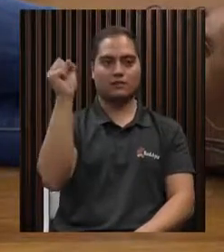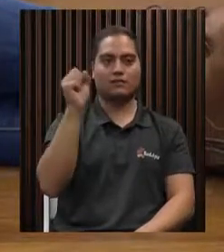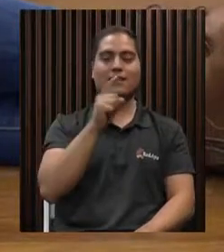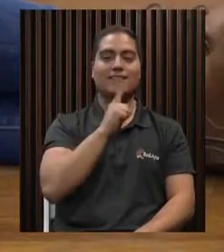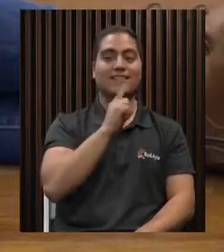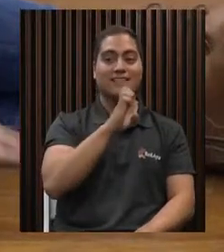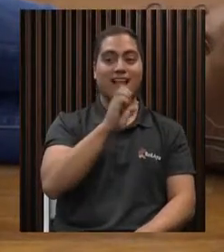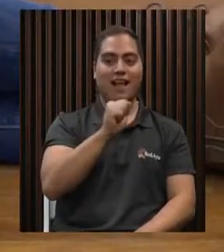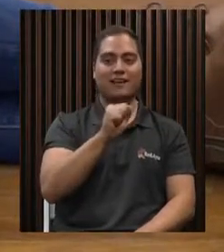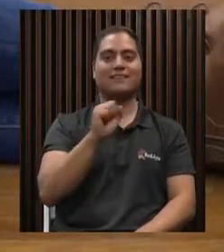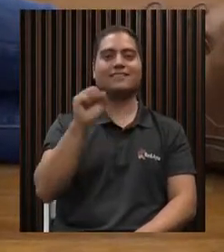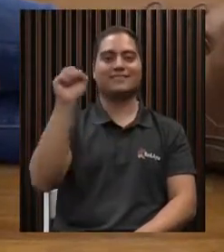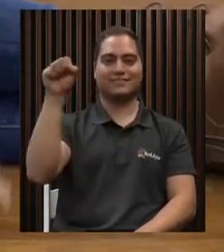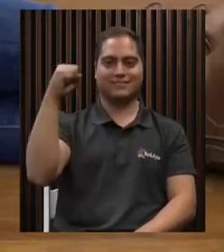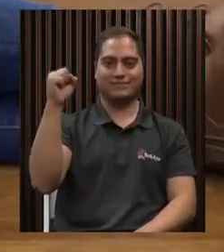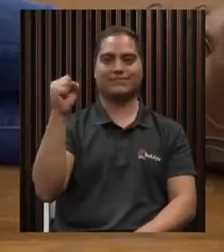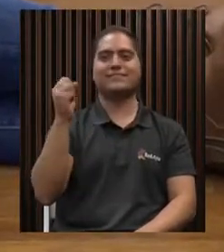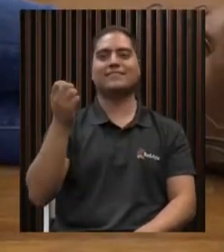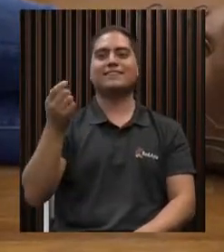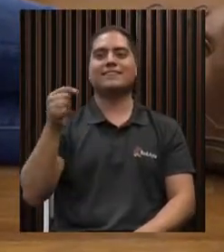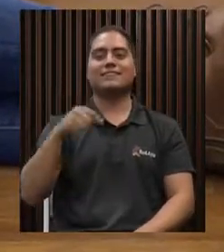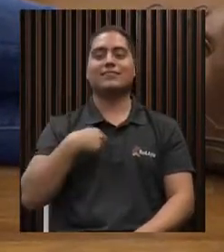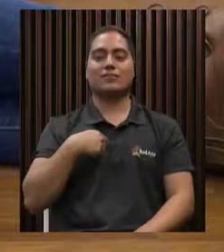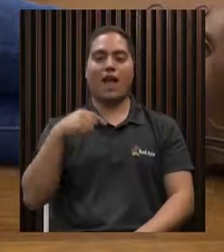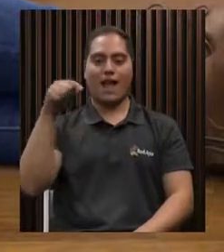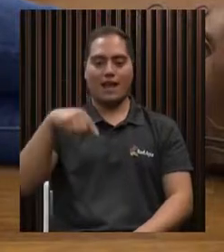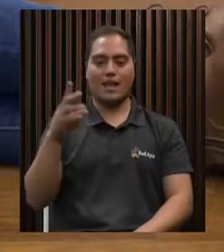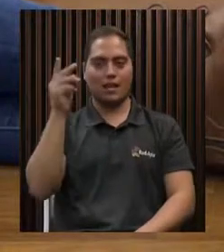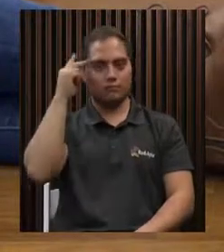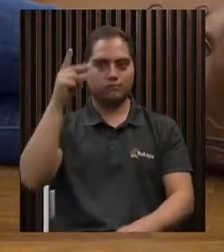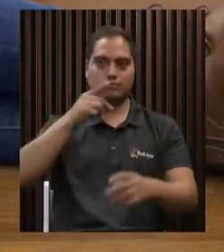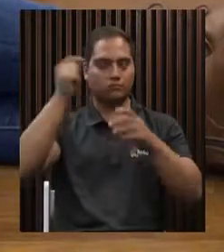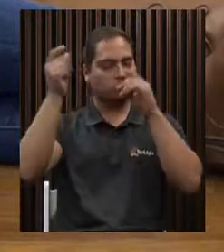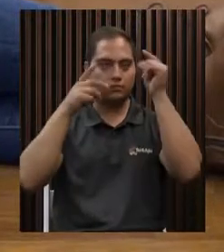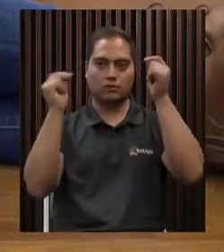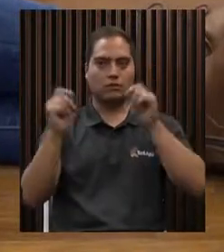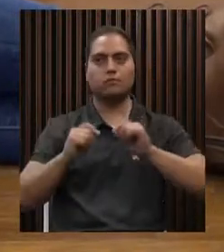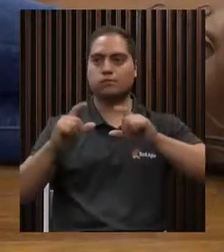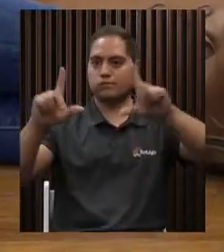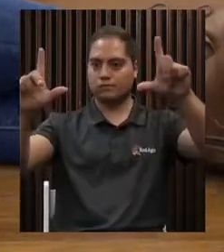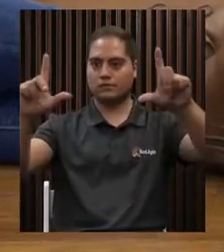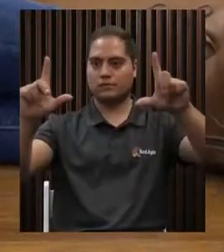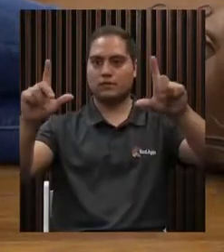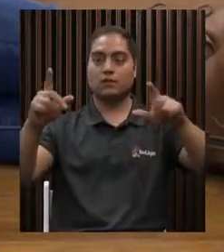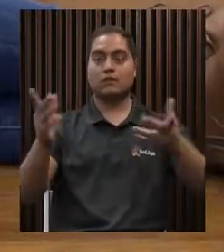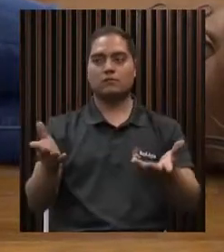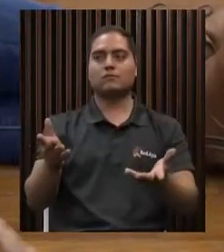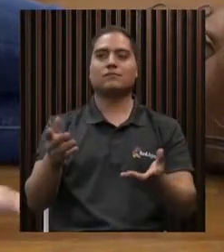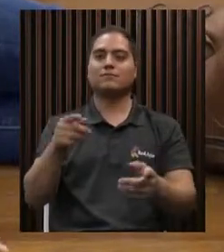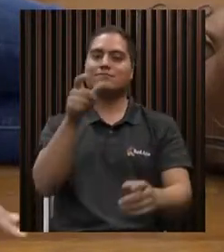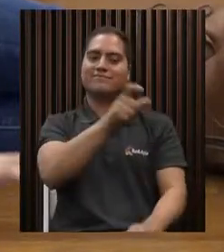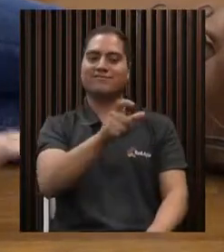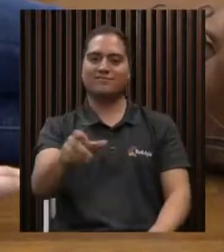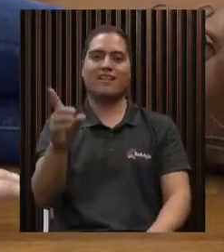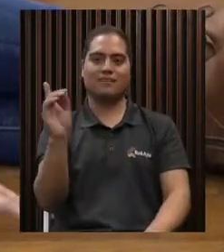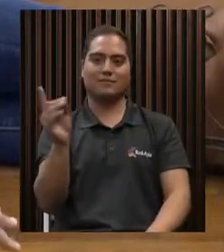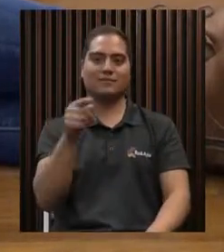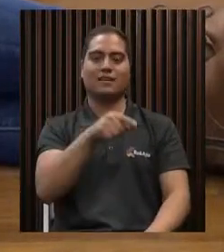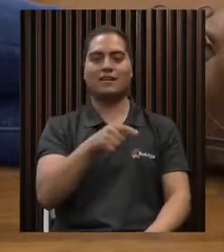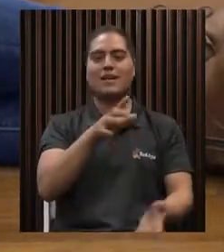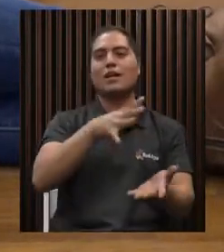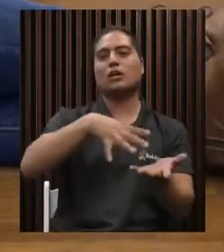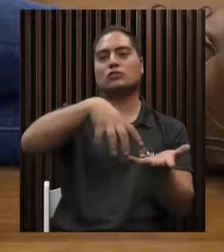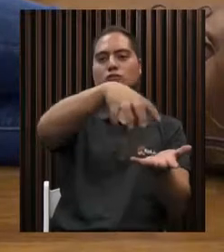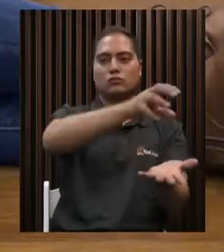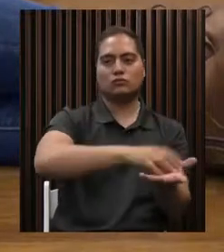Quiero de acá ampliar mi creatividad, sobre todo para las personas en situación de discapacidad en las zonas rurales,